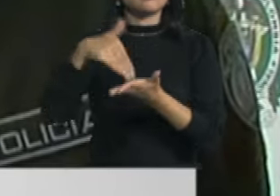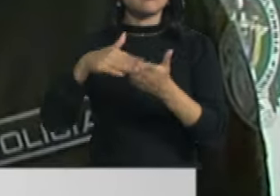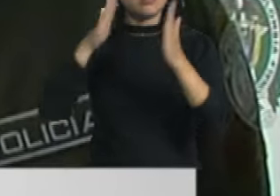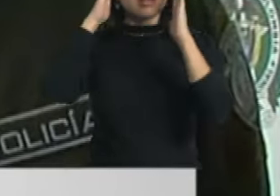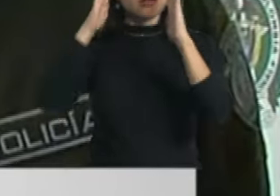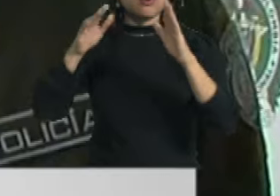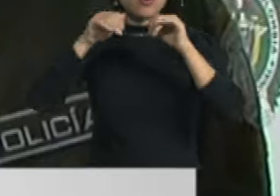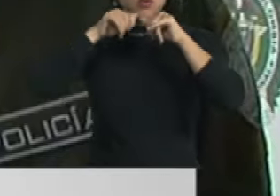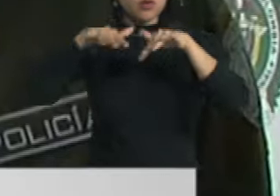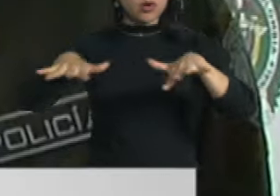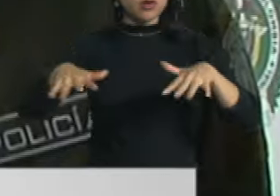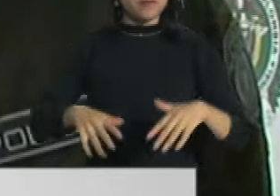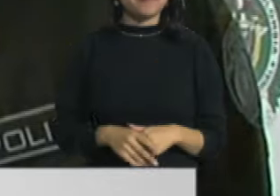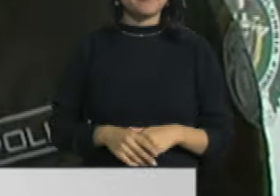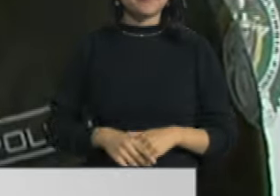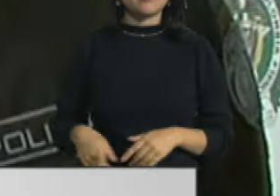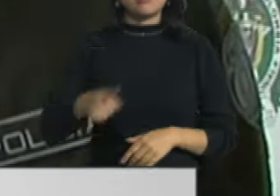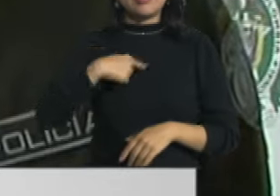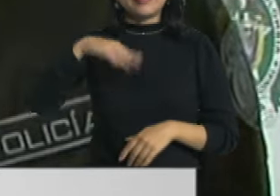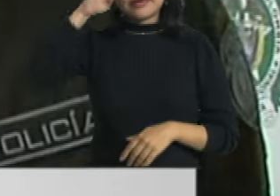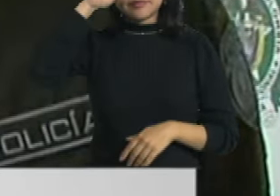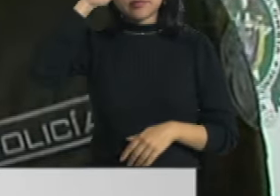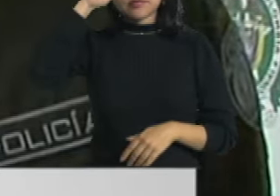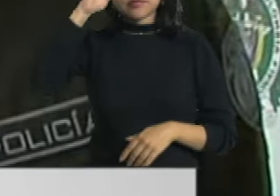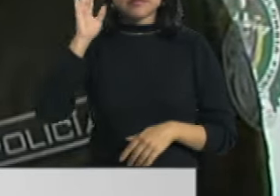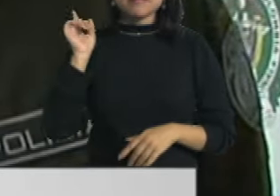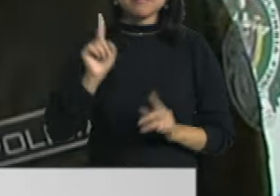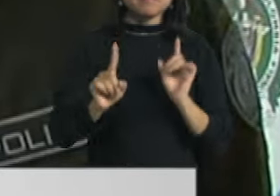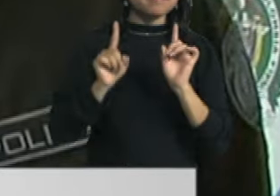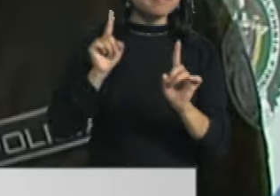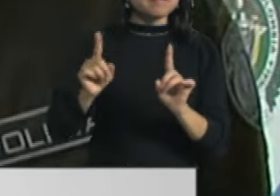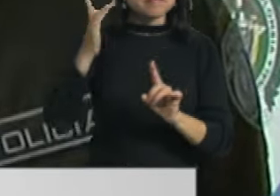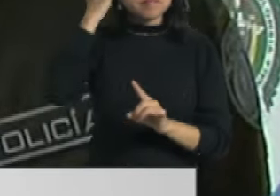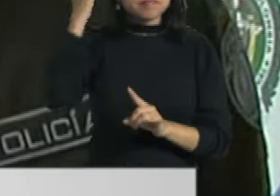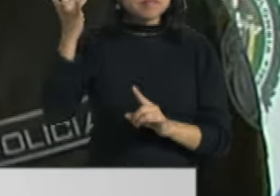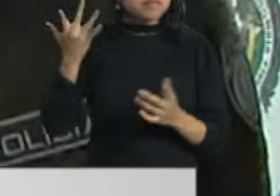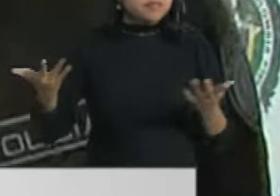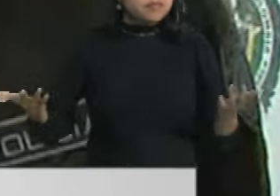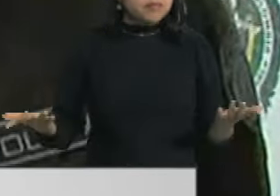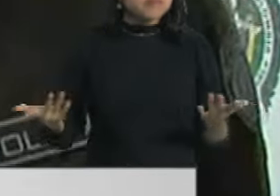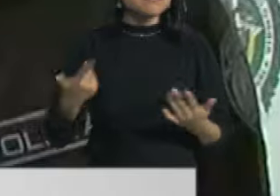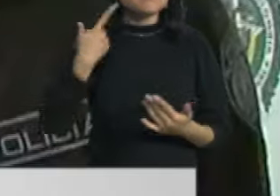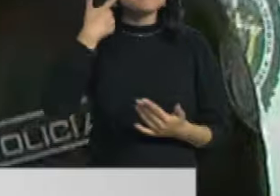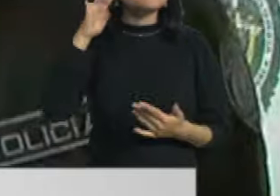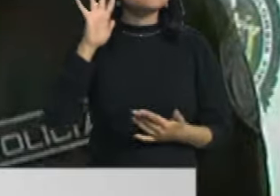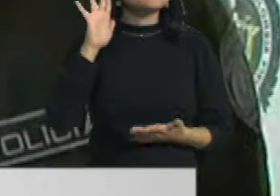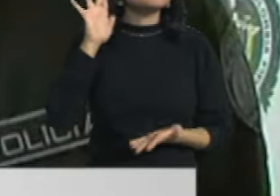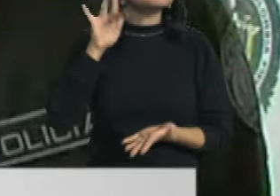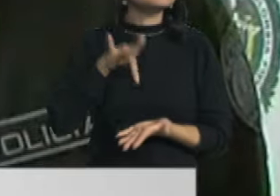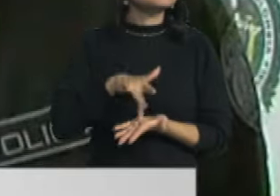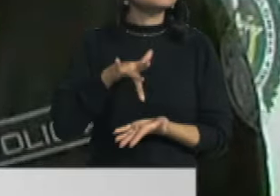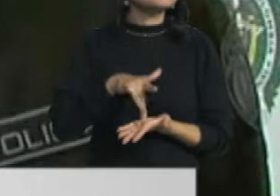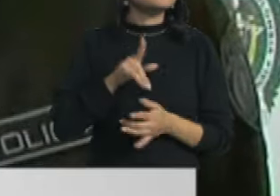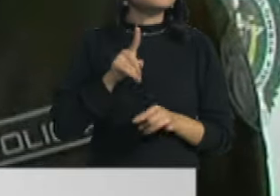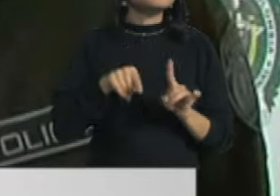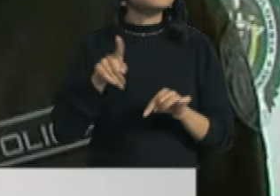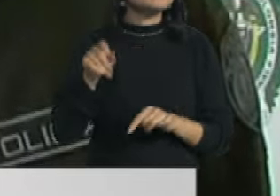lugar público donde la policía acude ante el llamado de la comunidad por una presencia supuesta de